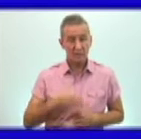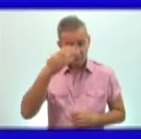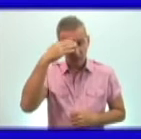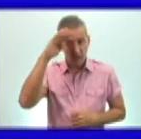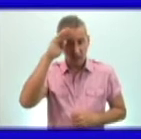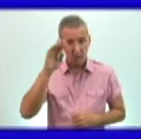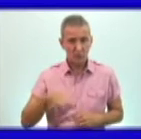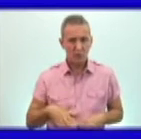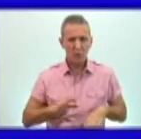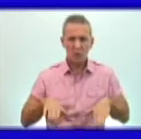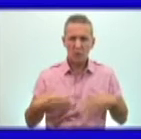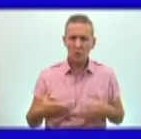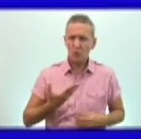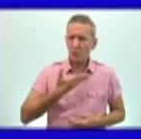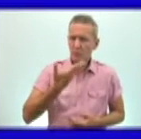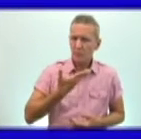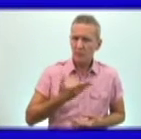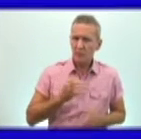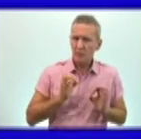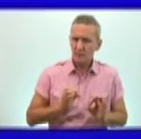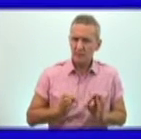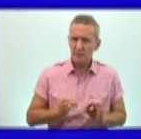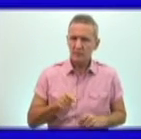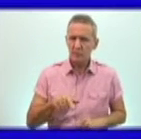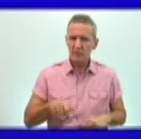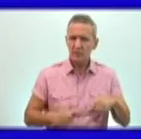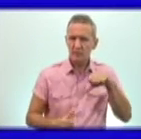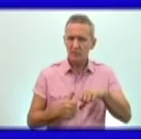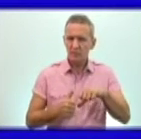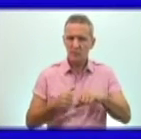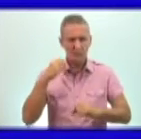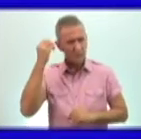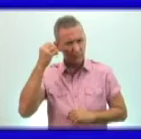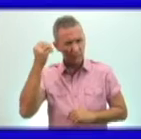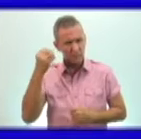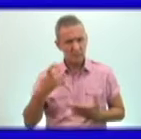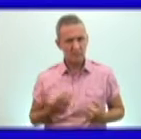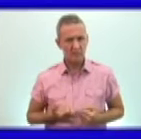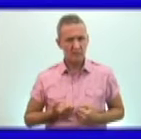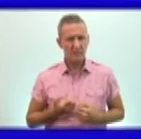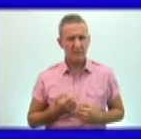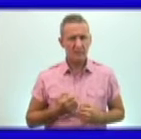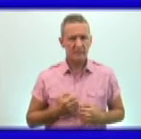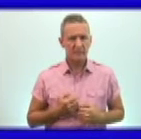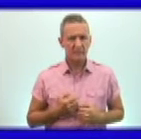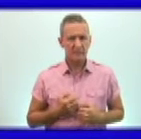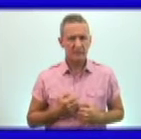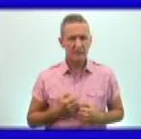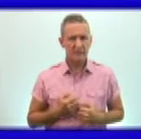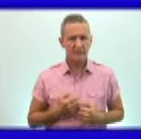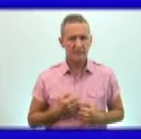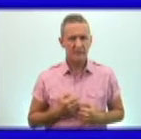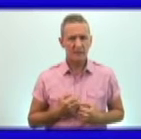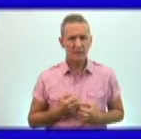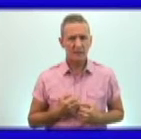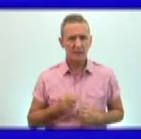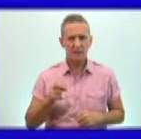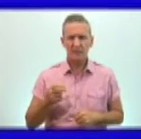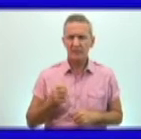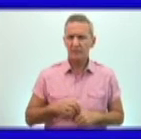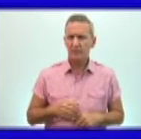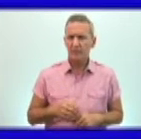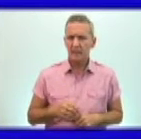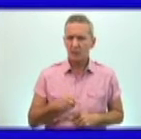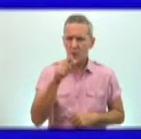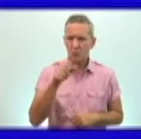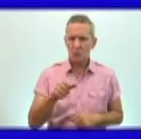¿cómo se expresa precisamente ese comportamiento racional? Quien osa sentarse sobre la bandera y poner,